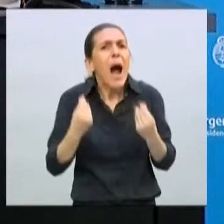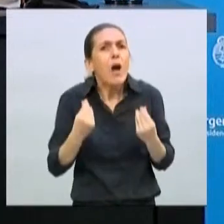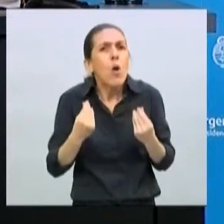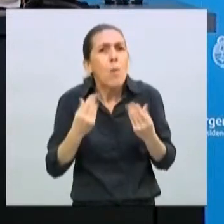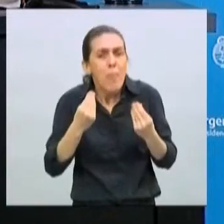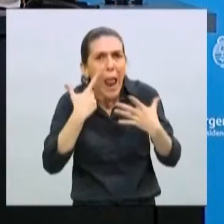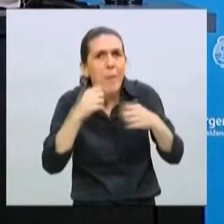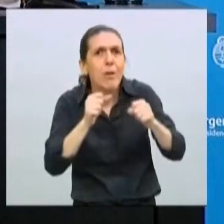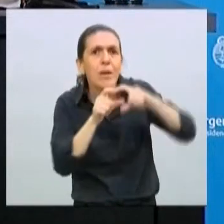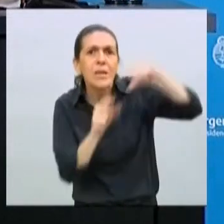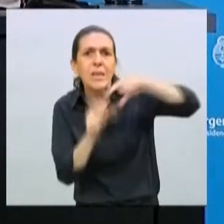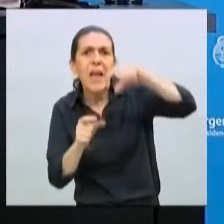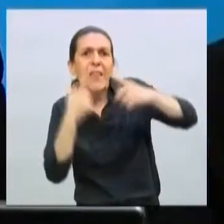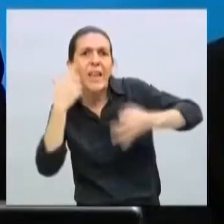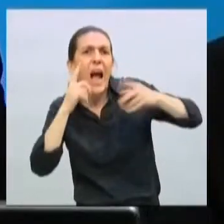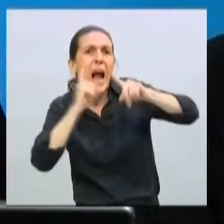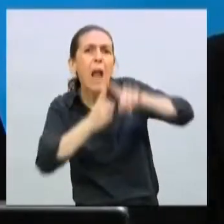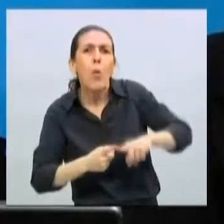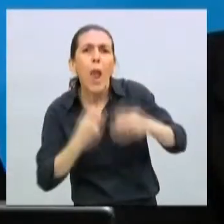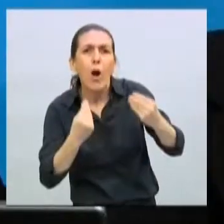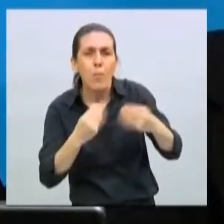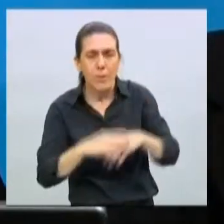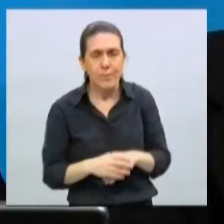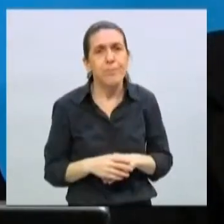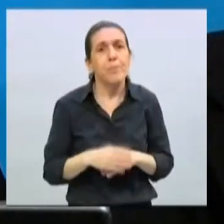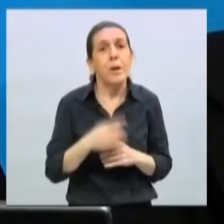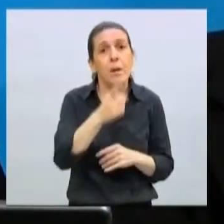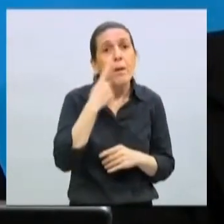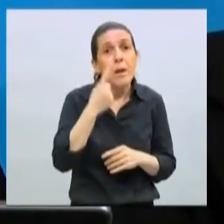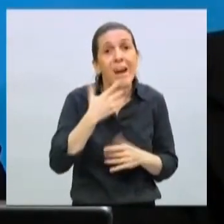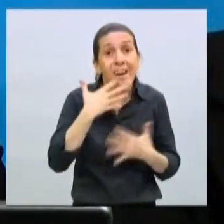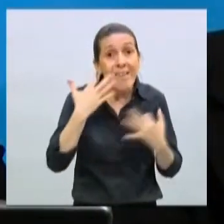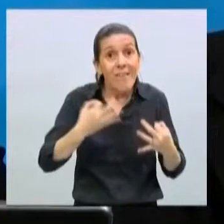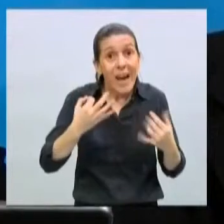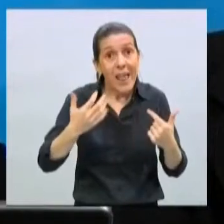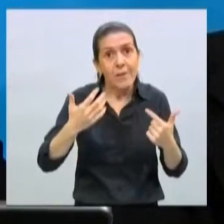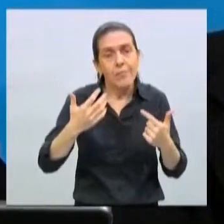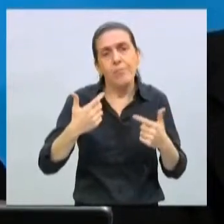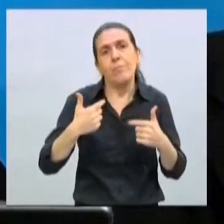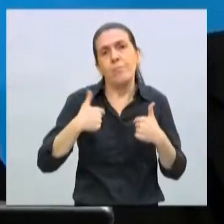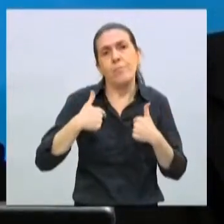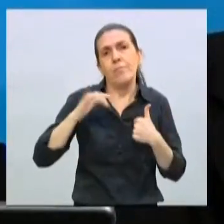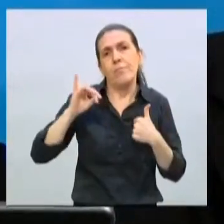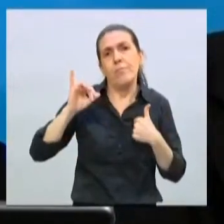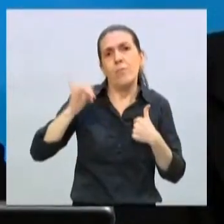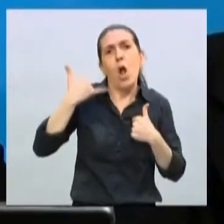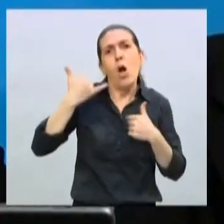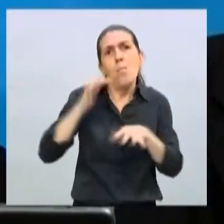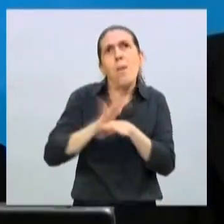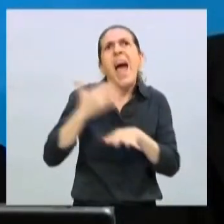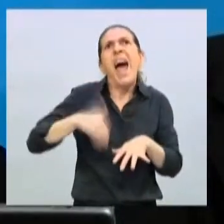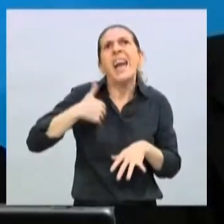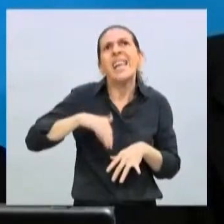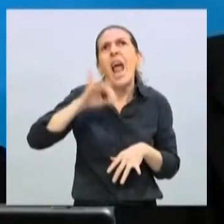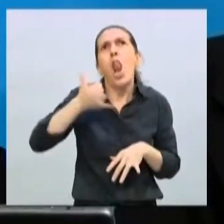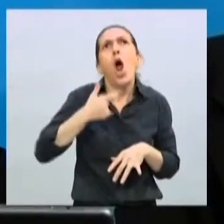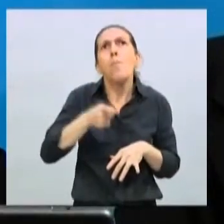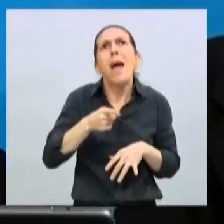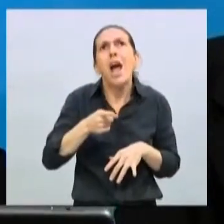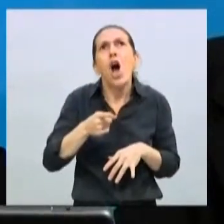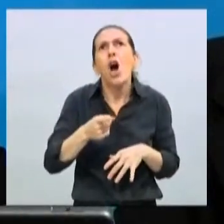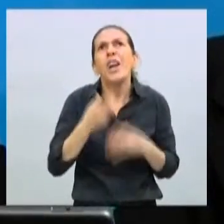Gracias. Mire, la verdad es que yo creo que lo mejor que le pasó a la Argentina es tener a Ginés de